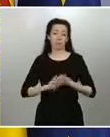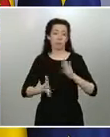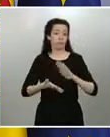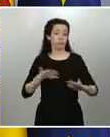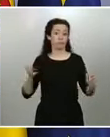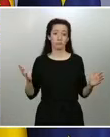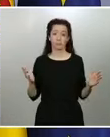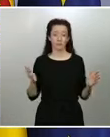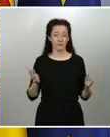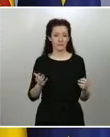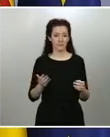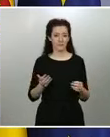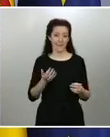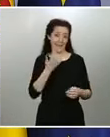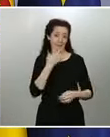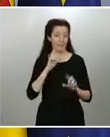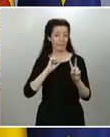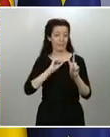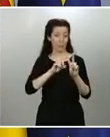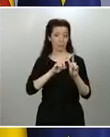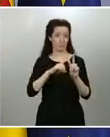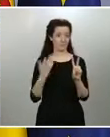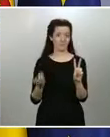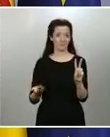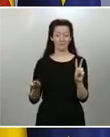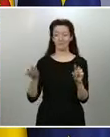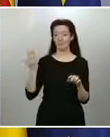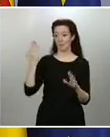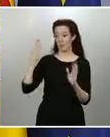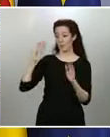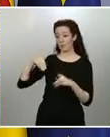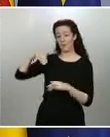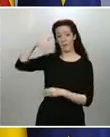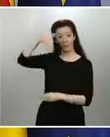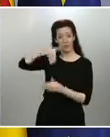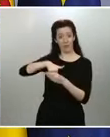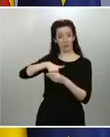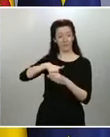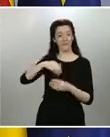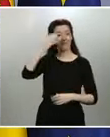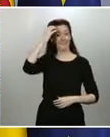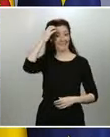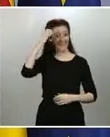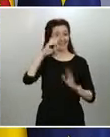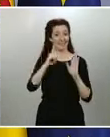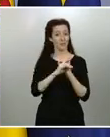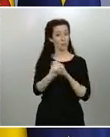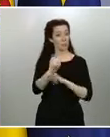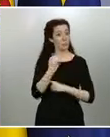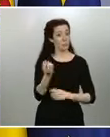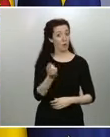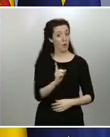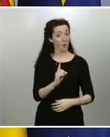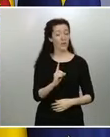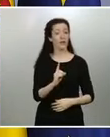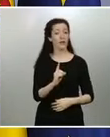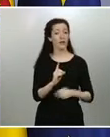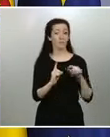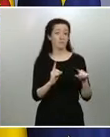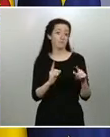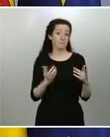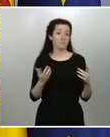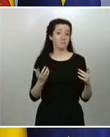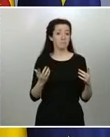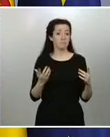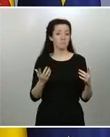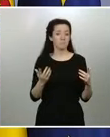haciendo vox desde la última votación que no apoyó el decreto eso sí se permite cuestionar todo tipo de medidas a